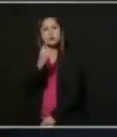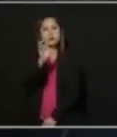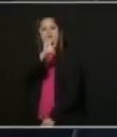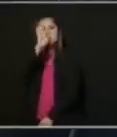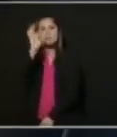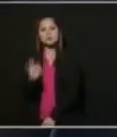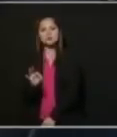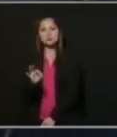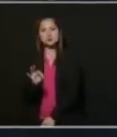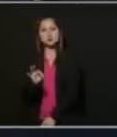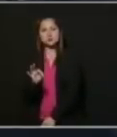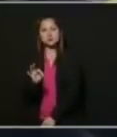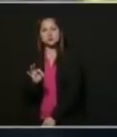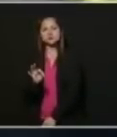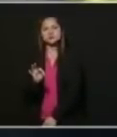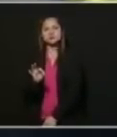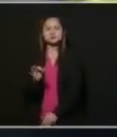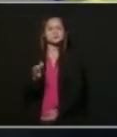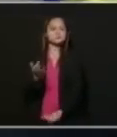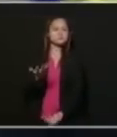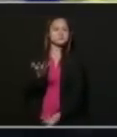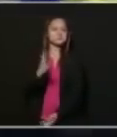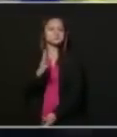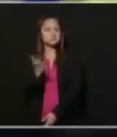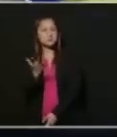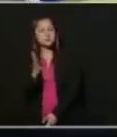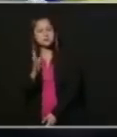Estamos hablando de